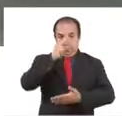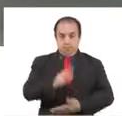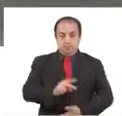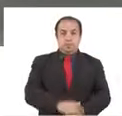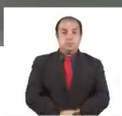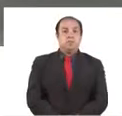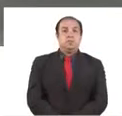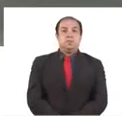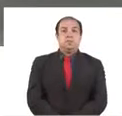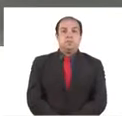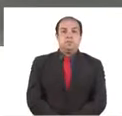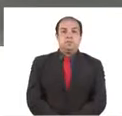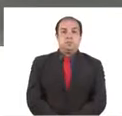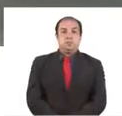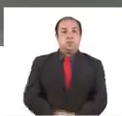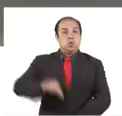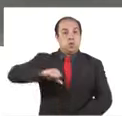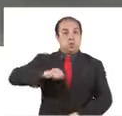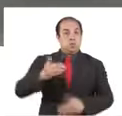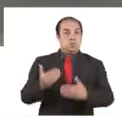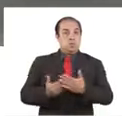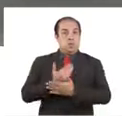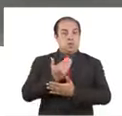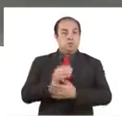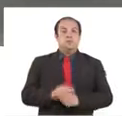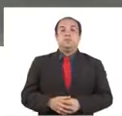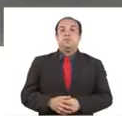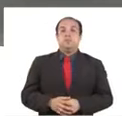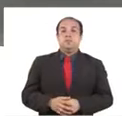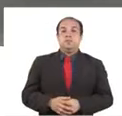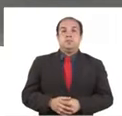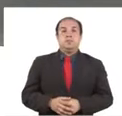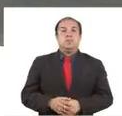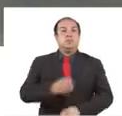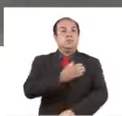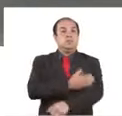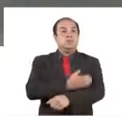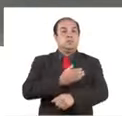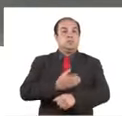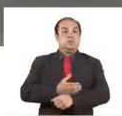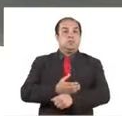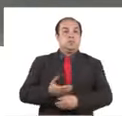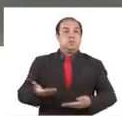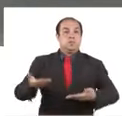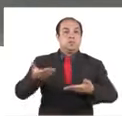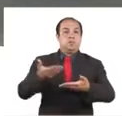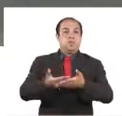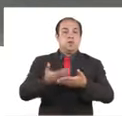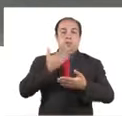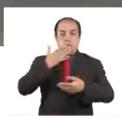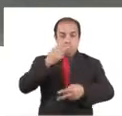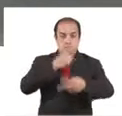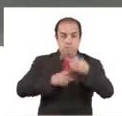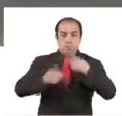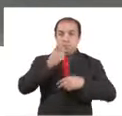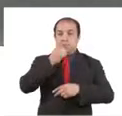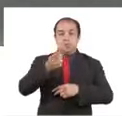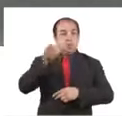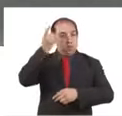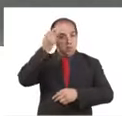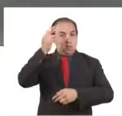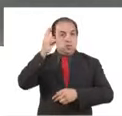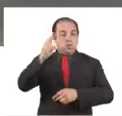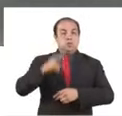México. Es por eso que en esta mañana contamos con la distinguida presencia y damos la bienvenida al